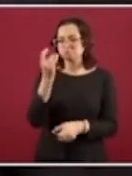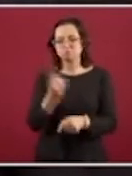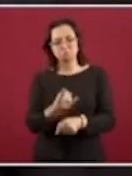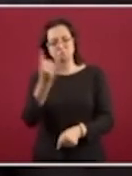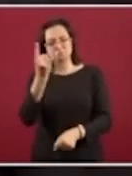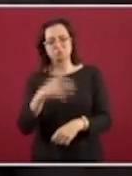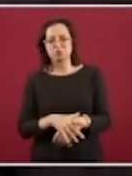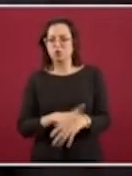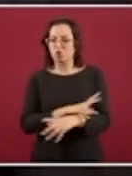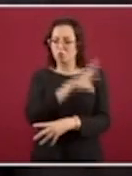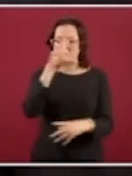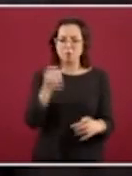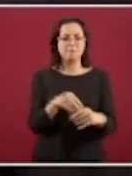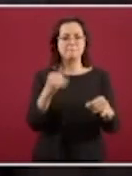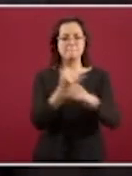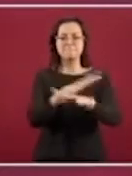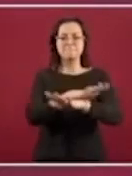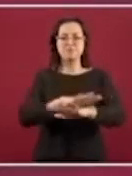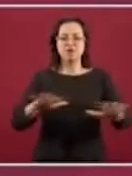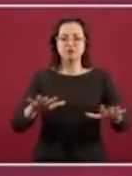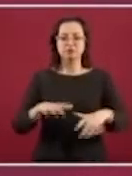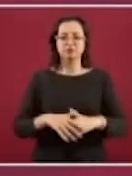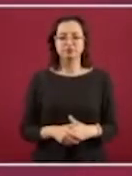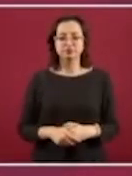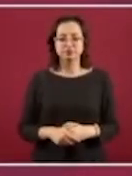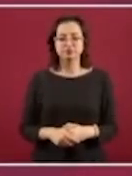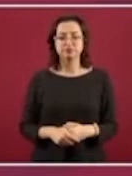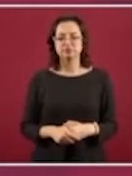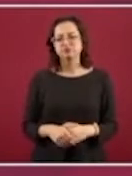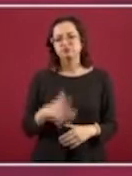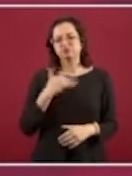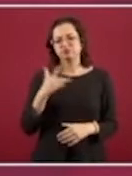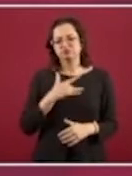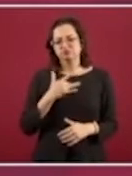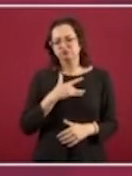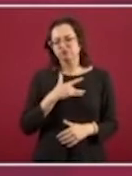Un informe. Esto creo que sería mejor para no estar